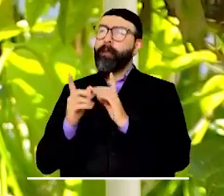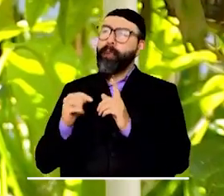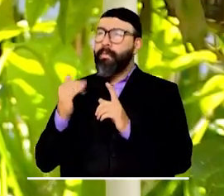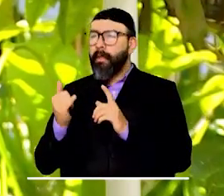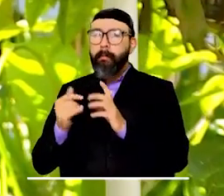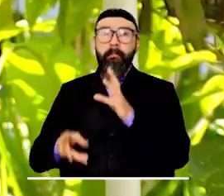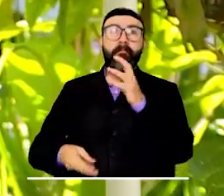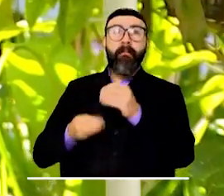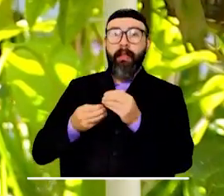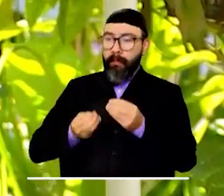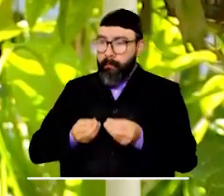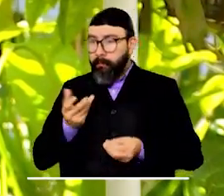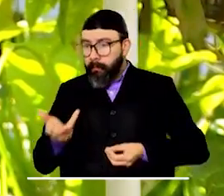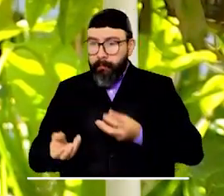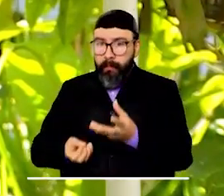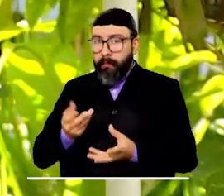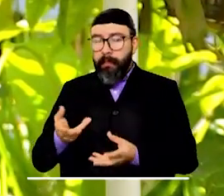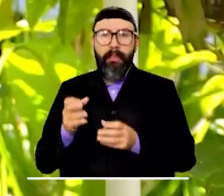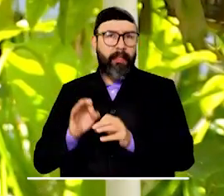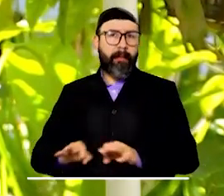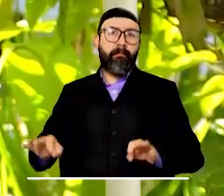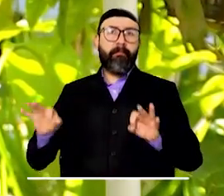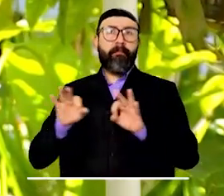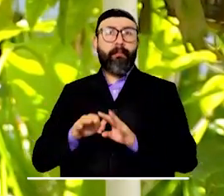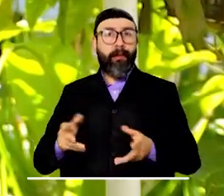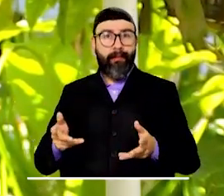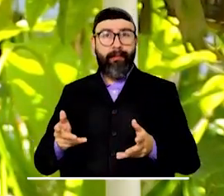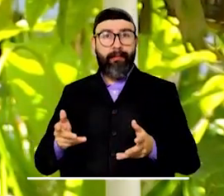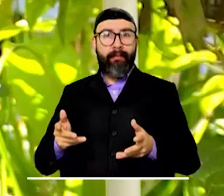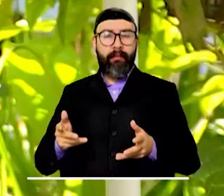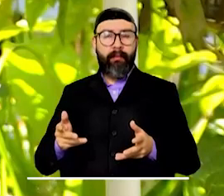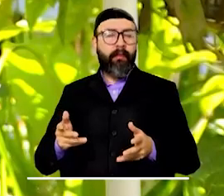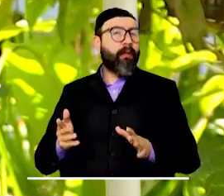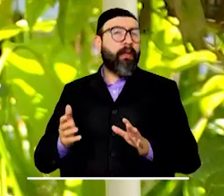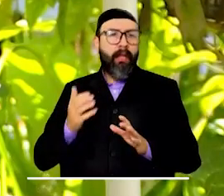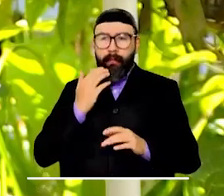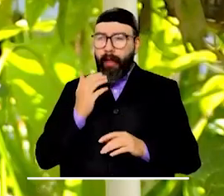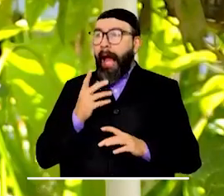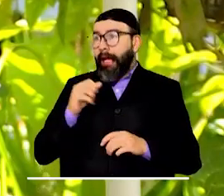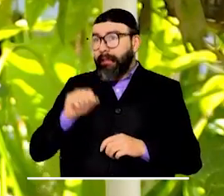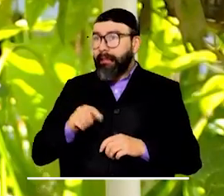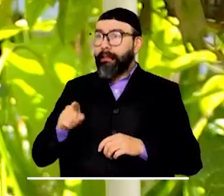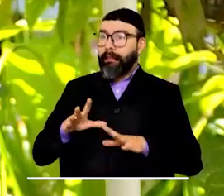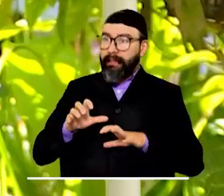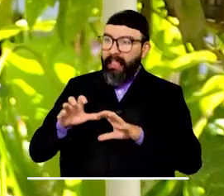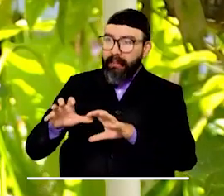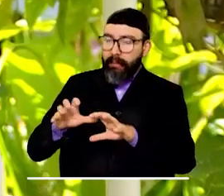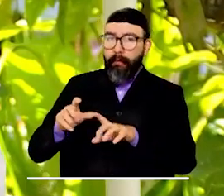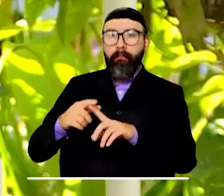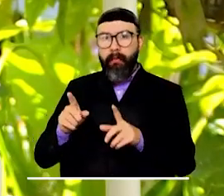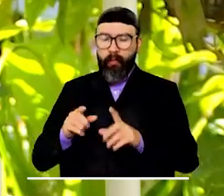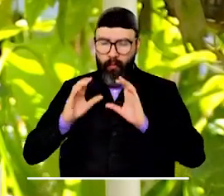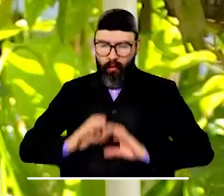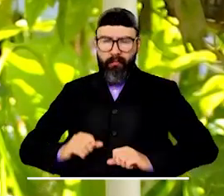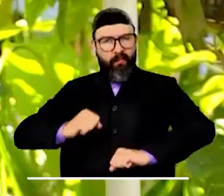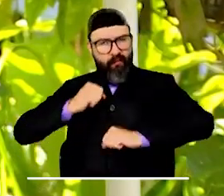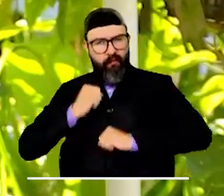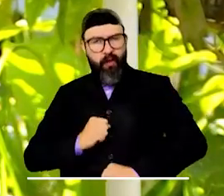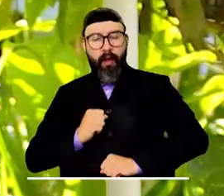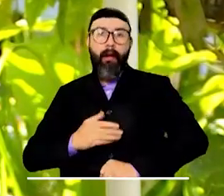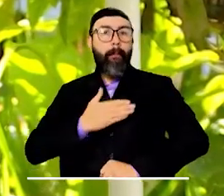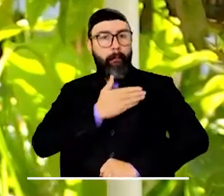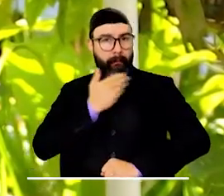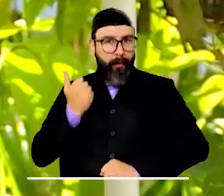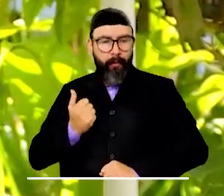suplementos importantes para que, vamos a suponer que sí tenía el cáncer, su cuerpo estuviera más preparado para